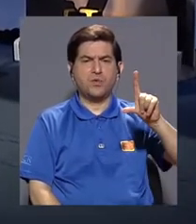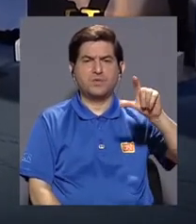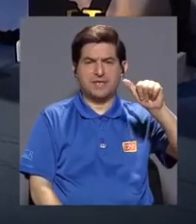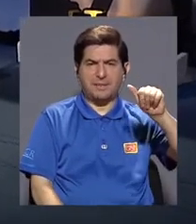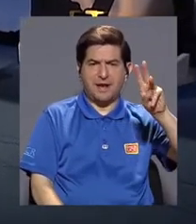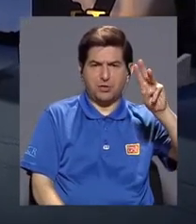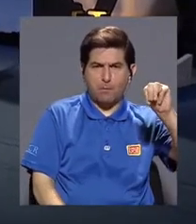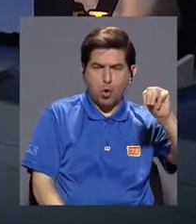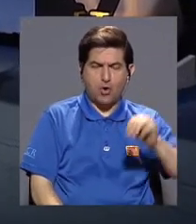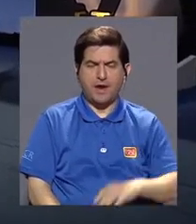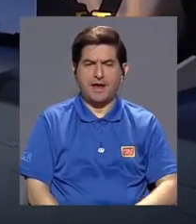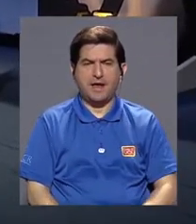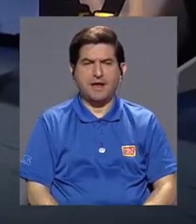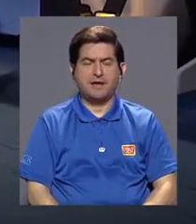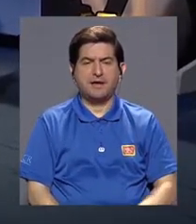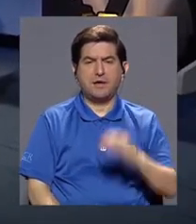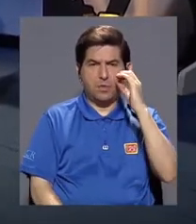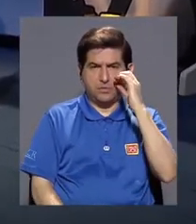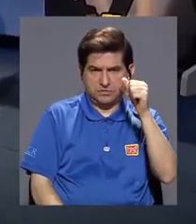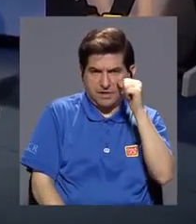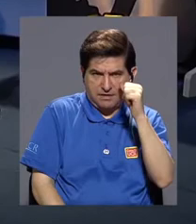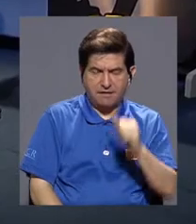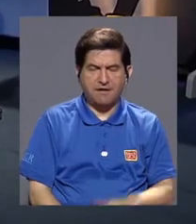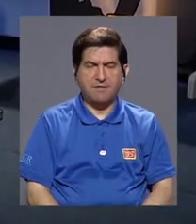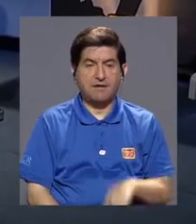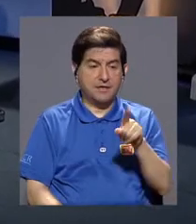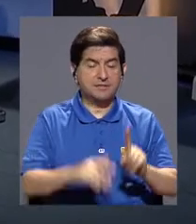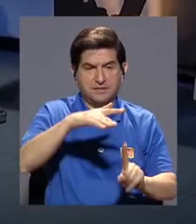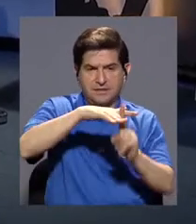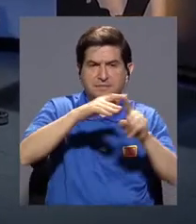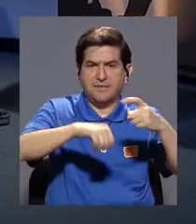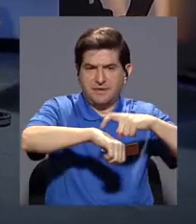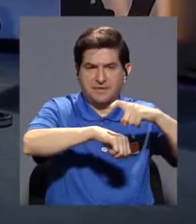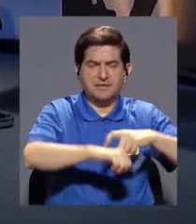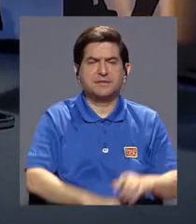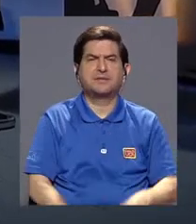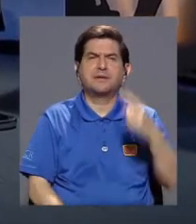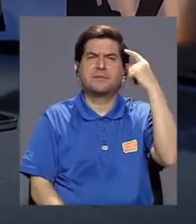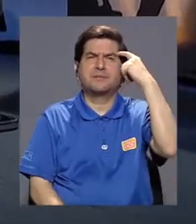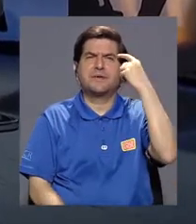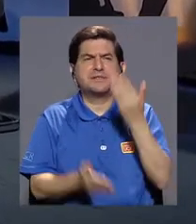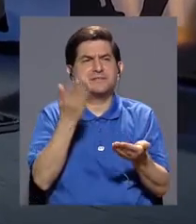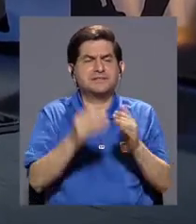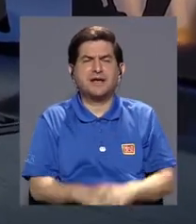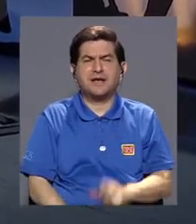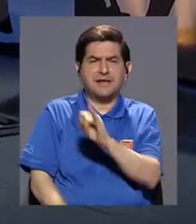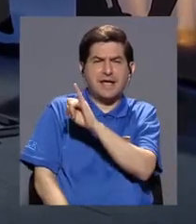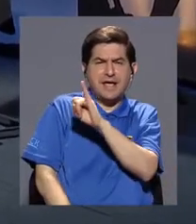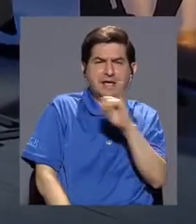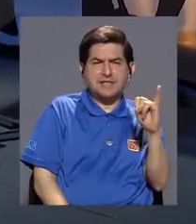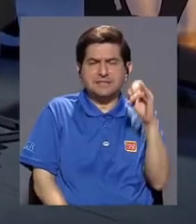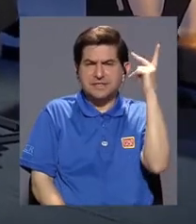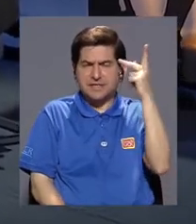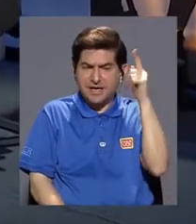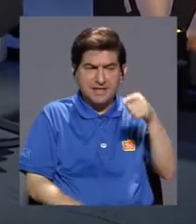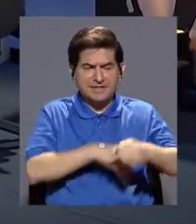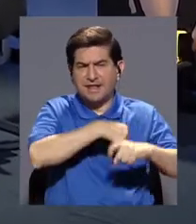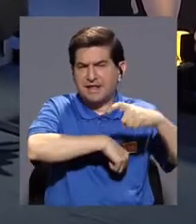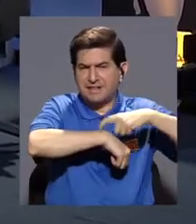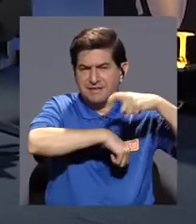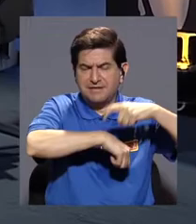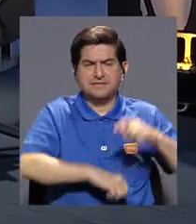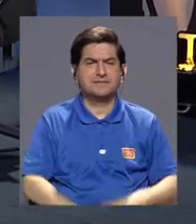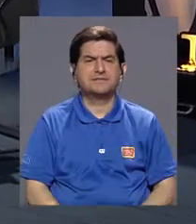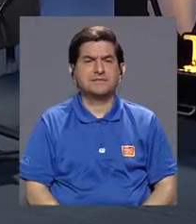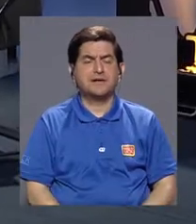Monge, Óscar Arias Sánchez, que venía emergiendo. Si pensamos en el lado de la izquierda política de aquellos años, hay